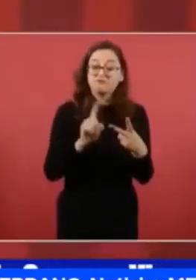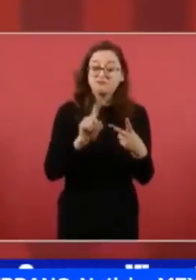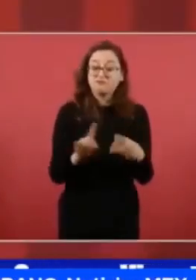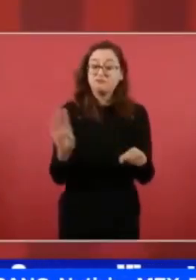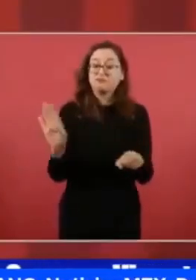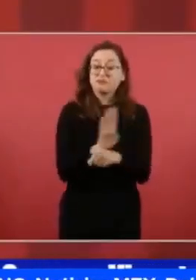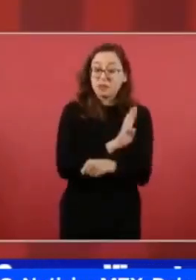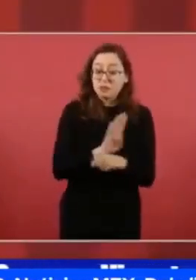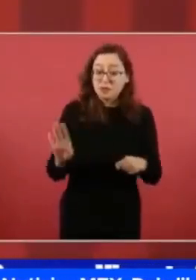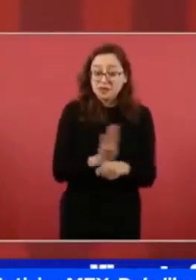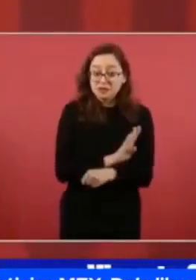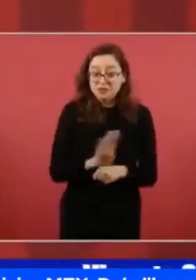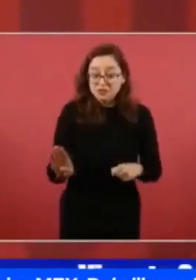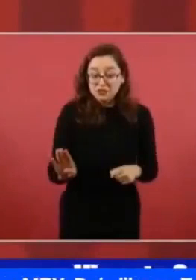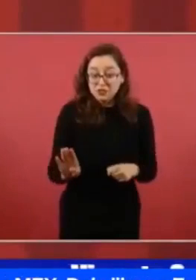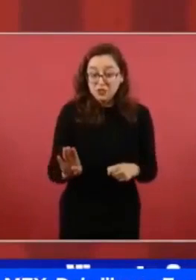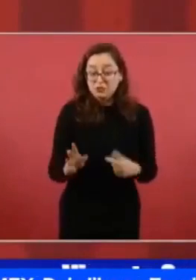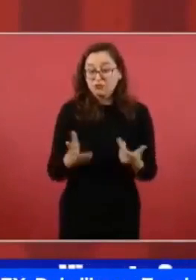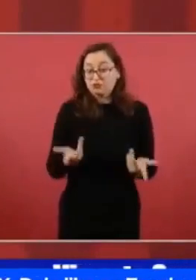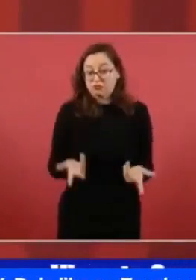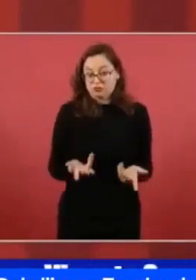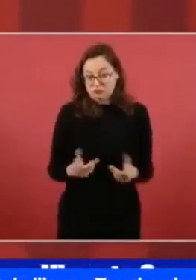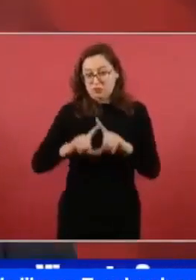no le conviene a eeuu